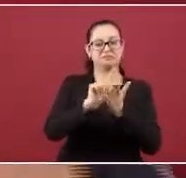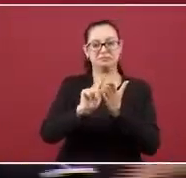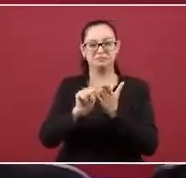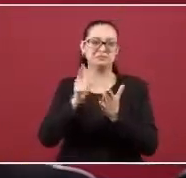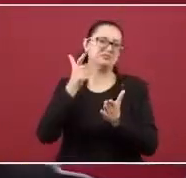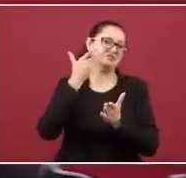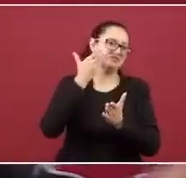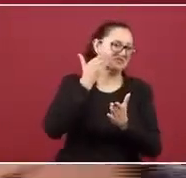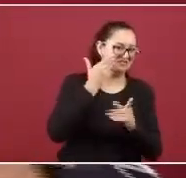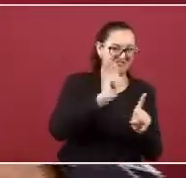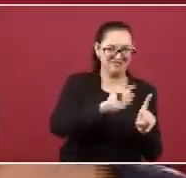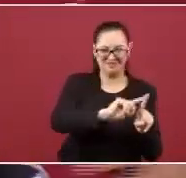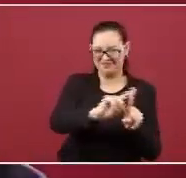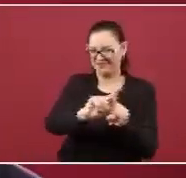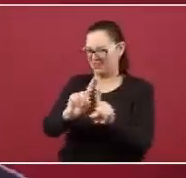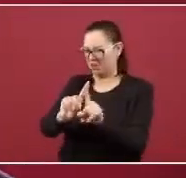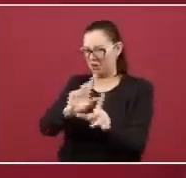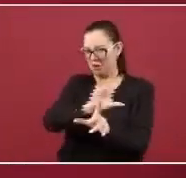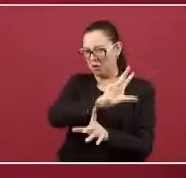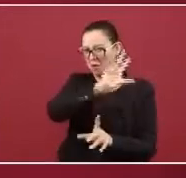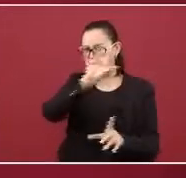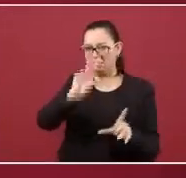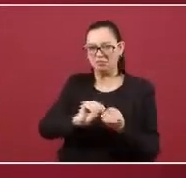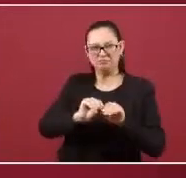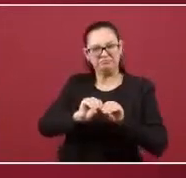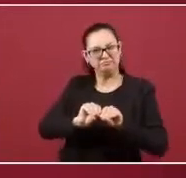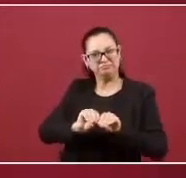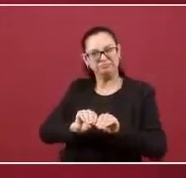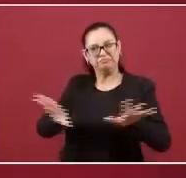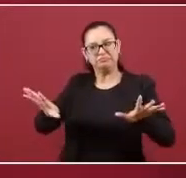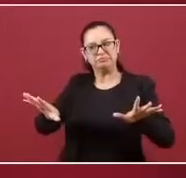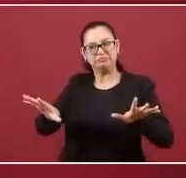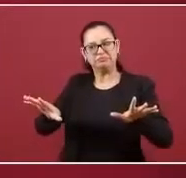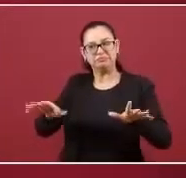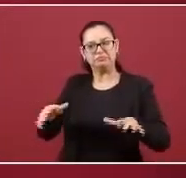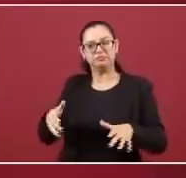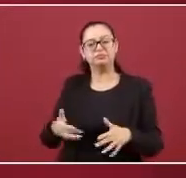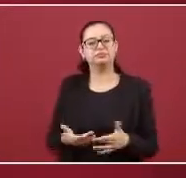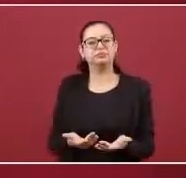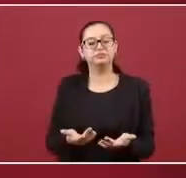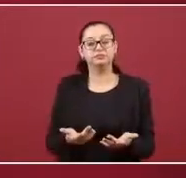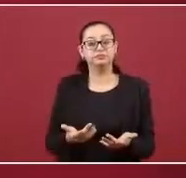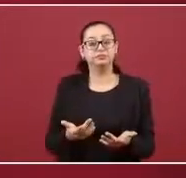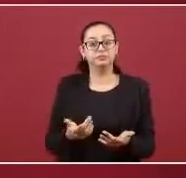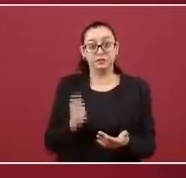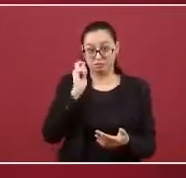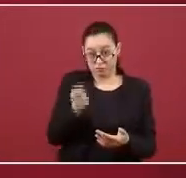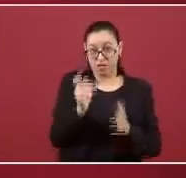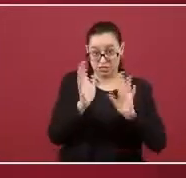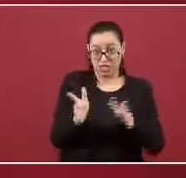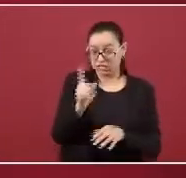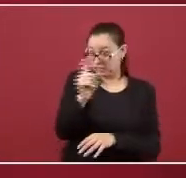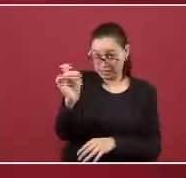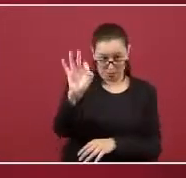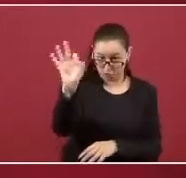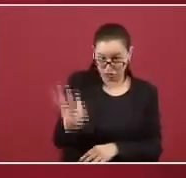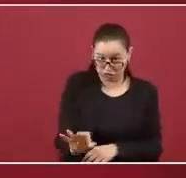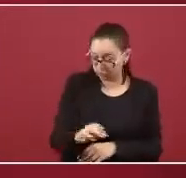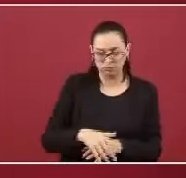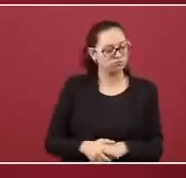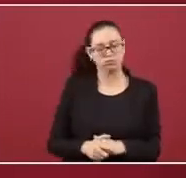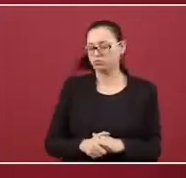no quiere decir, pues, que sea total, porque seguimos